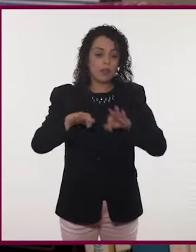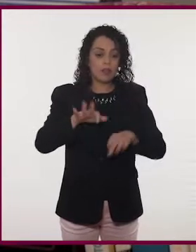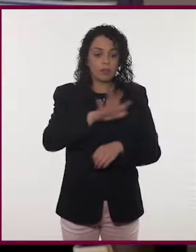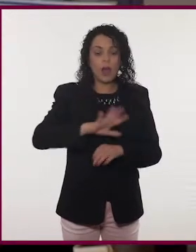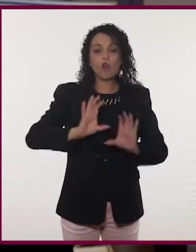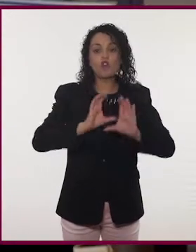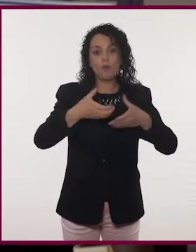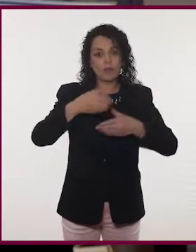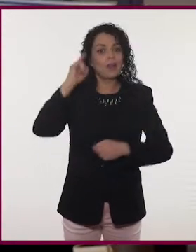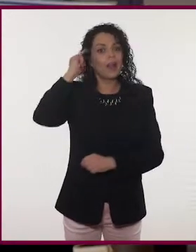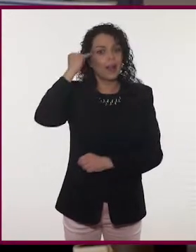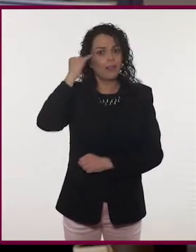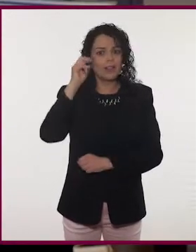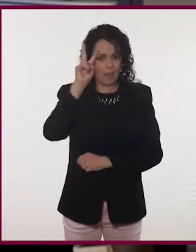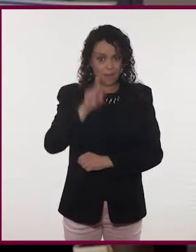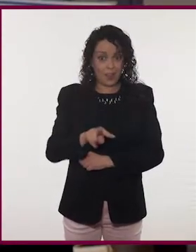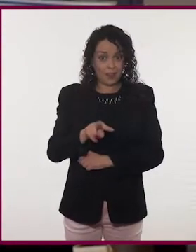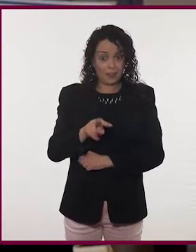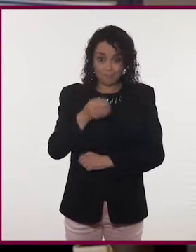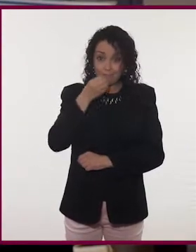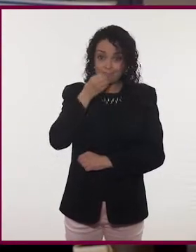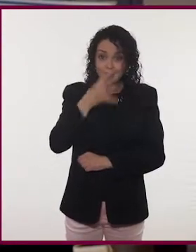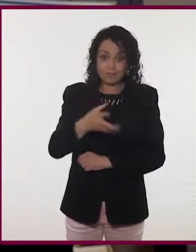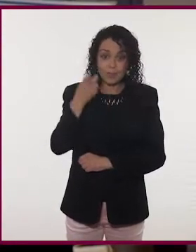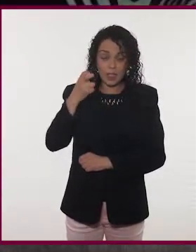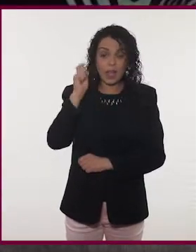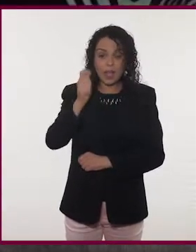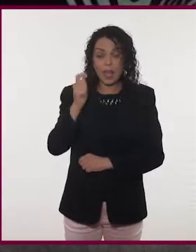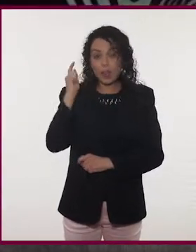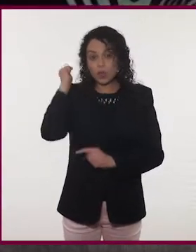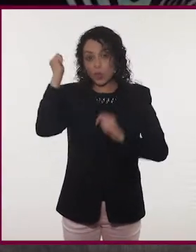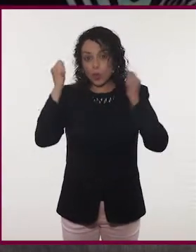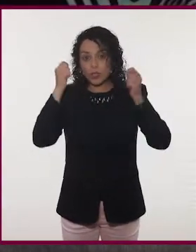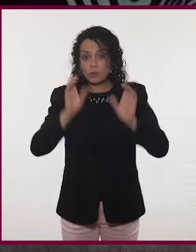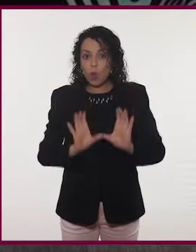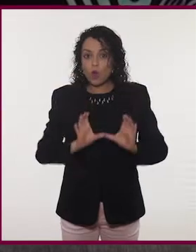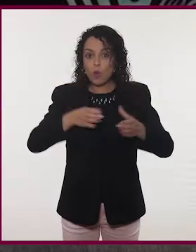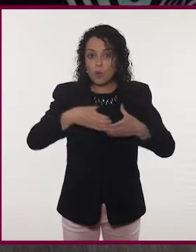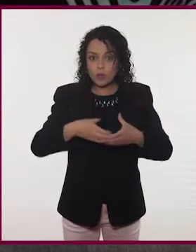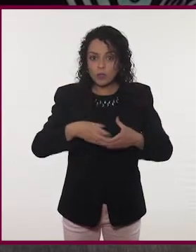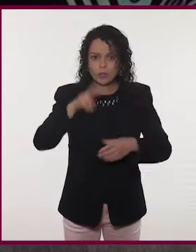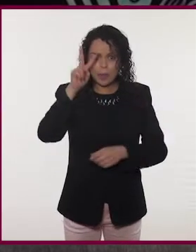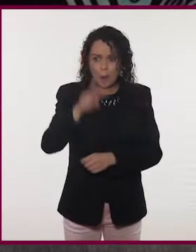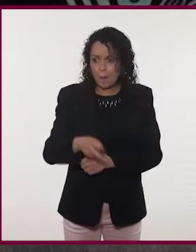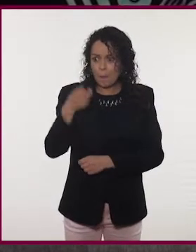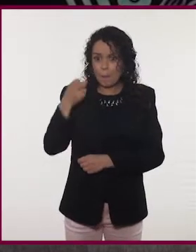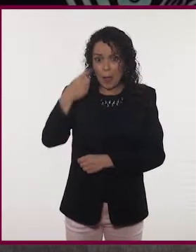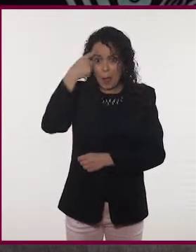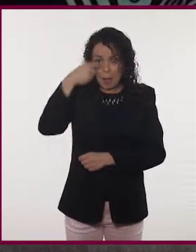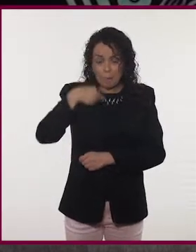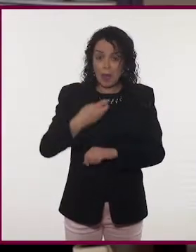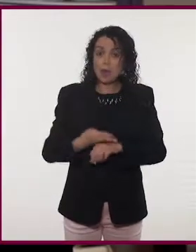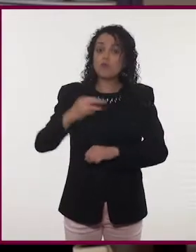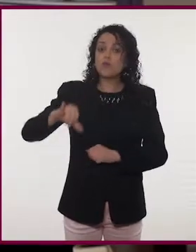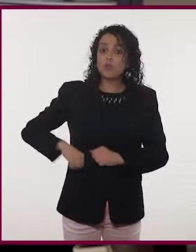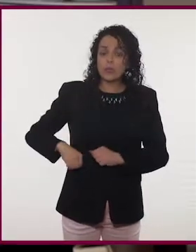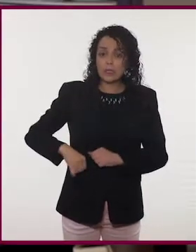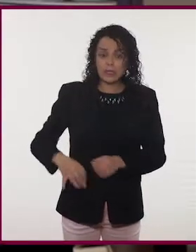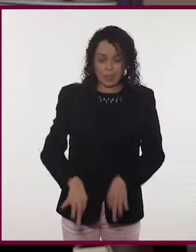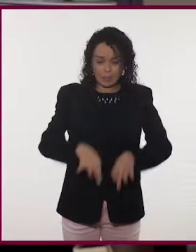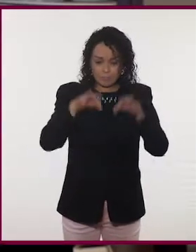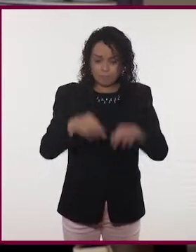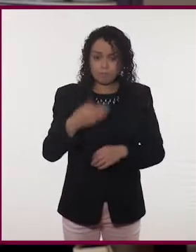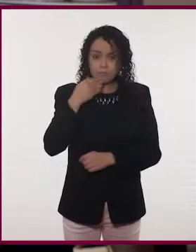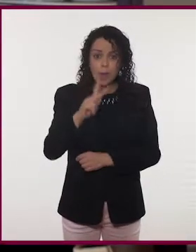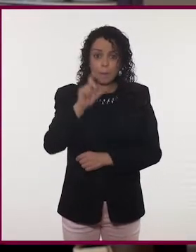indígenas. Suena bien esto del turismo comunitario. Me parece que es un proyecto interesante en el que, bien planeado, todas y